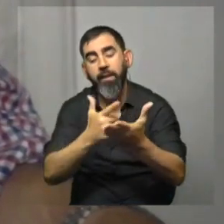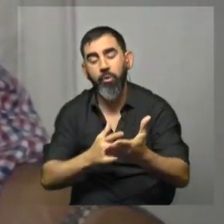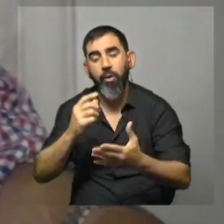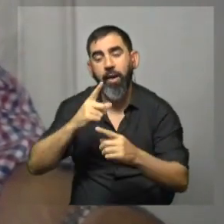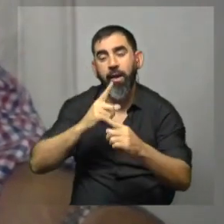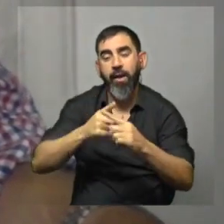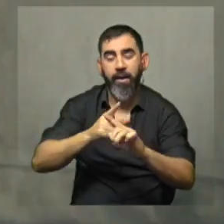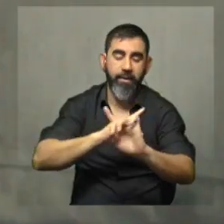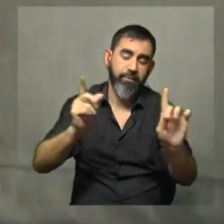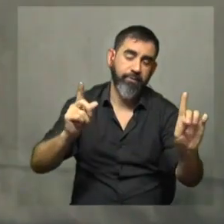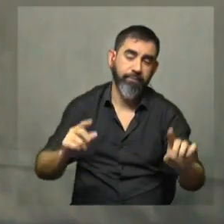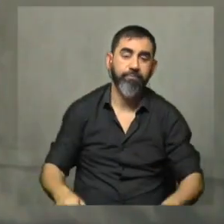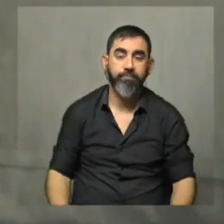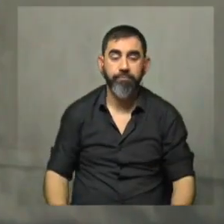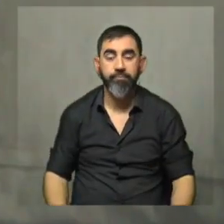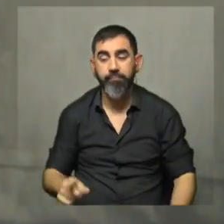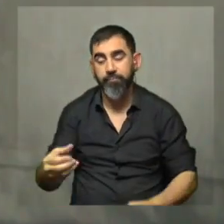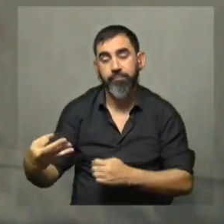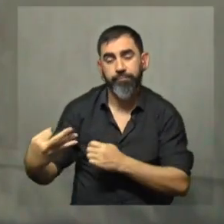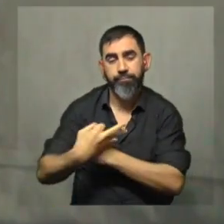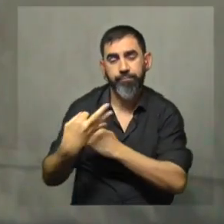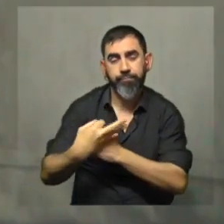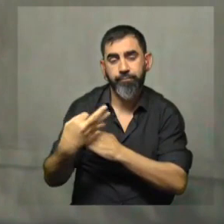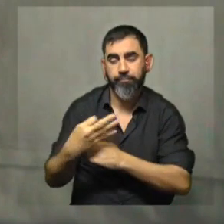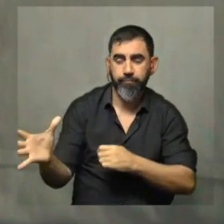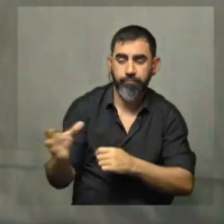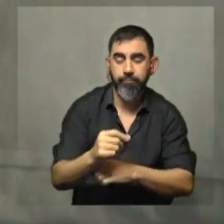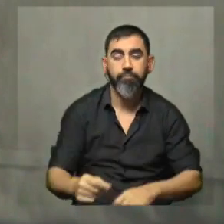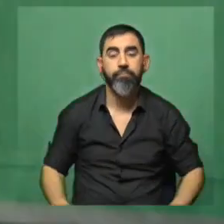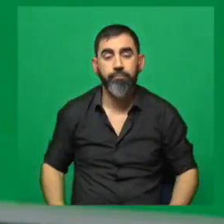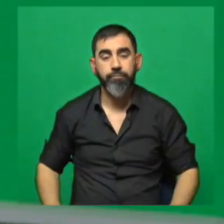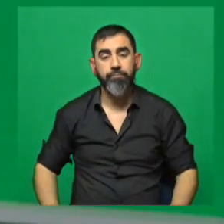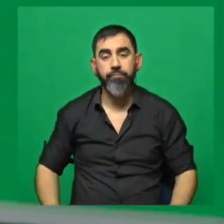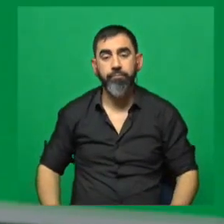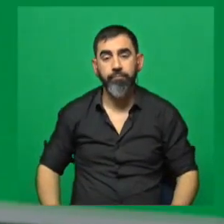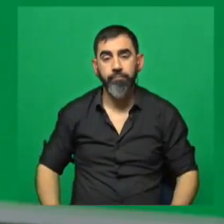griega. Ella te enseñaba todo.